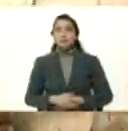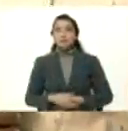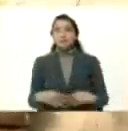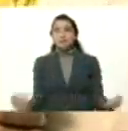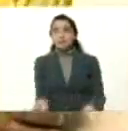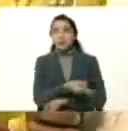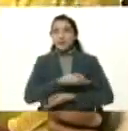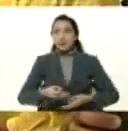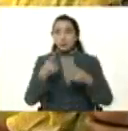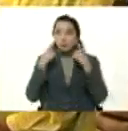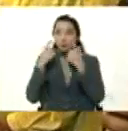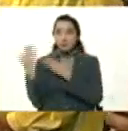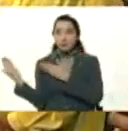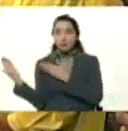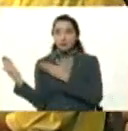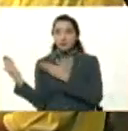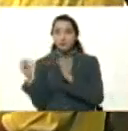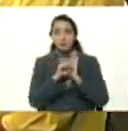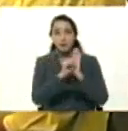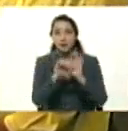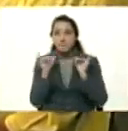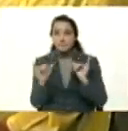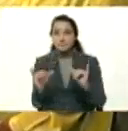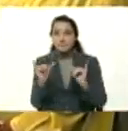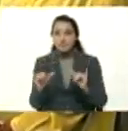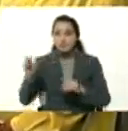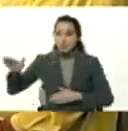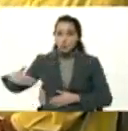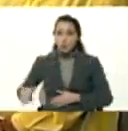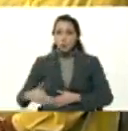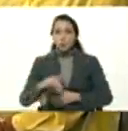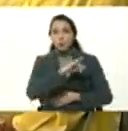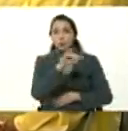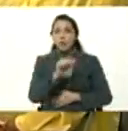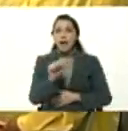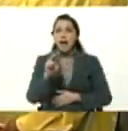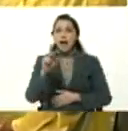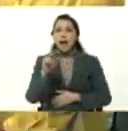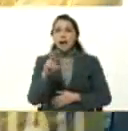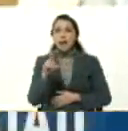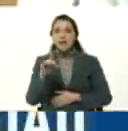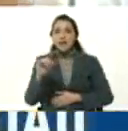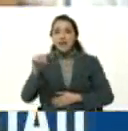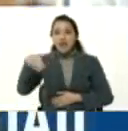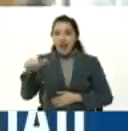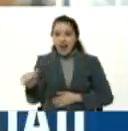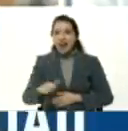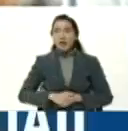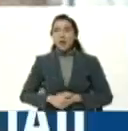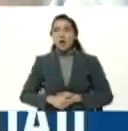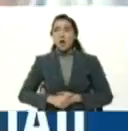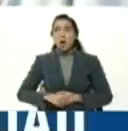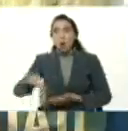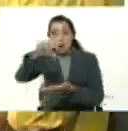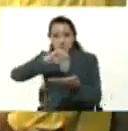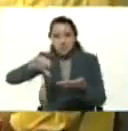Correcto, aquí está otro producto Chaimas, sardinas en salsa de tomate,